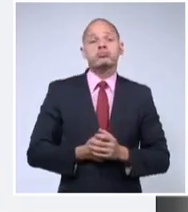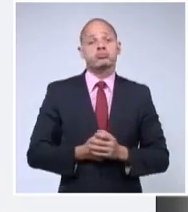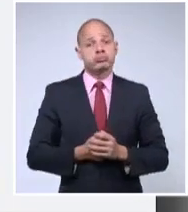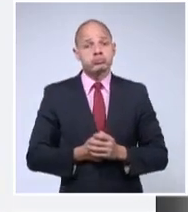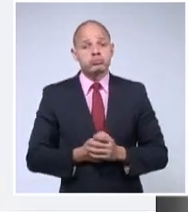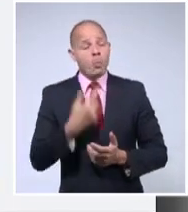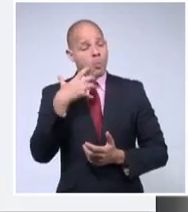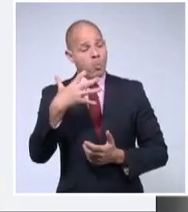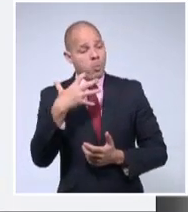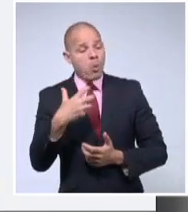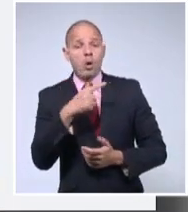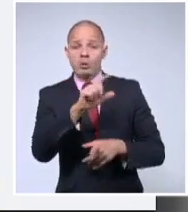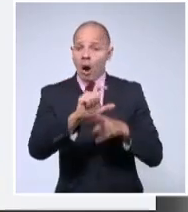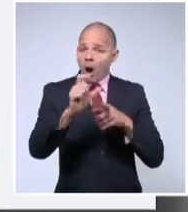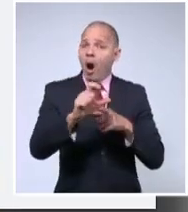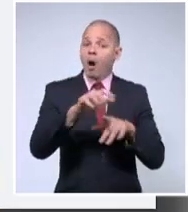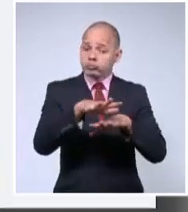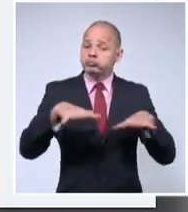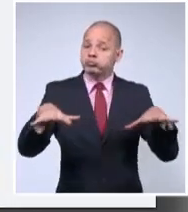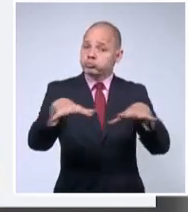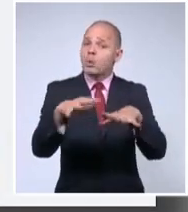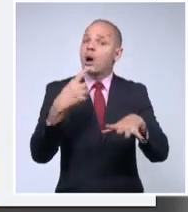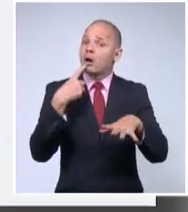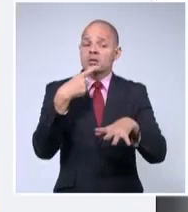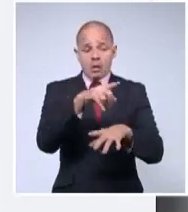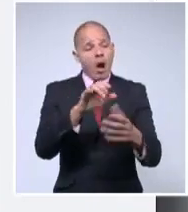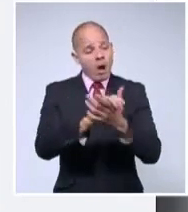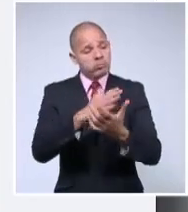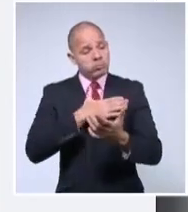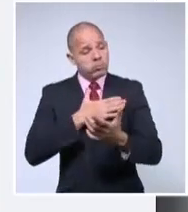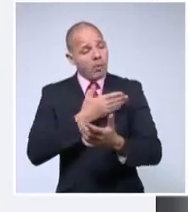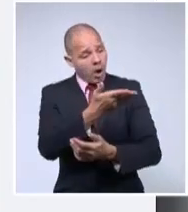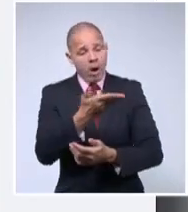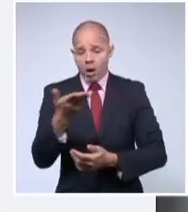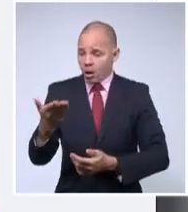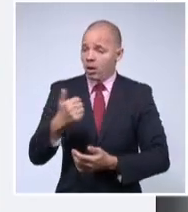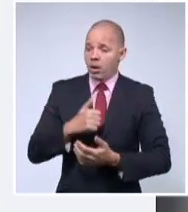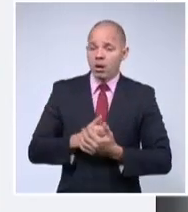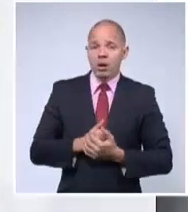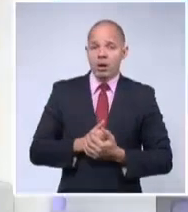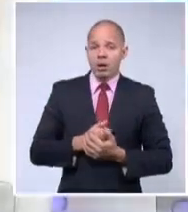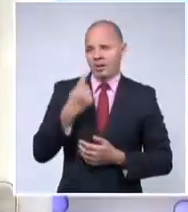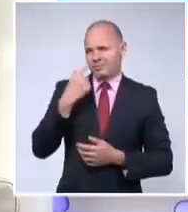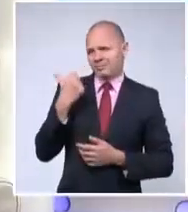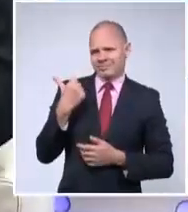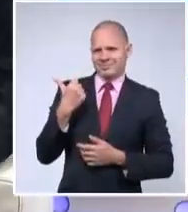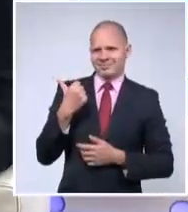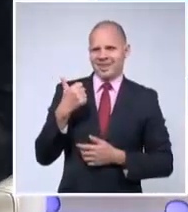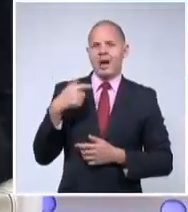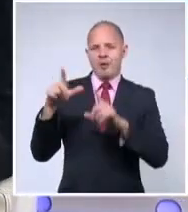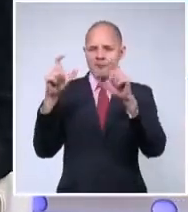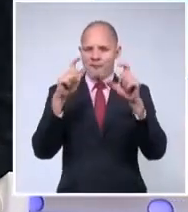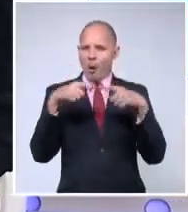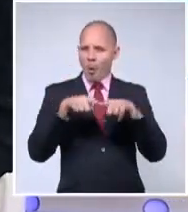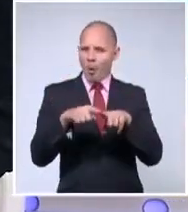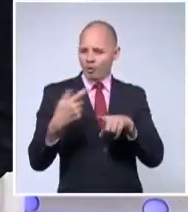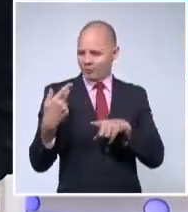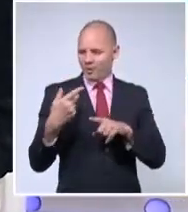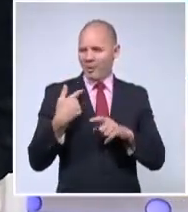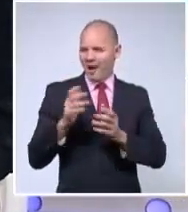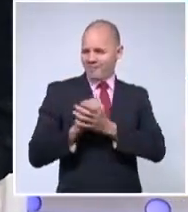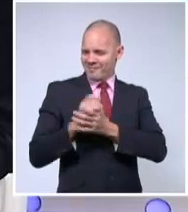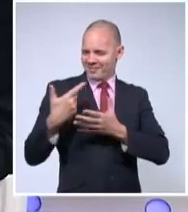Y entonces, solo colegas o tal vez amigos o personas cercanas comparten de esta manera y publican estas fotografías, que,